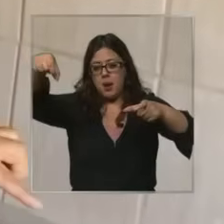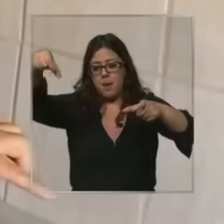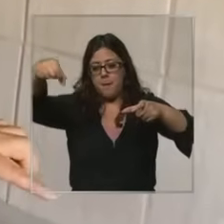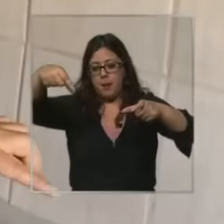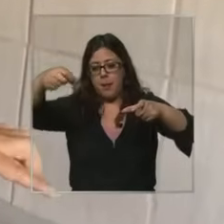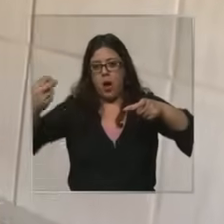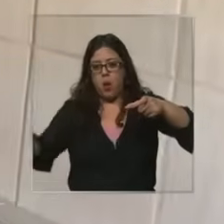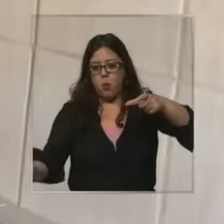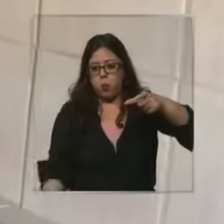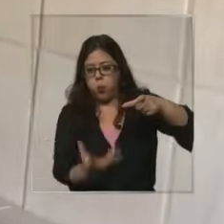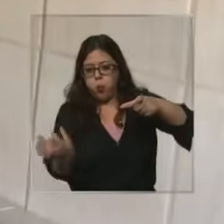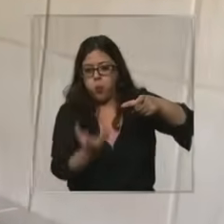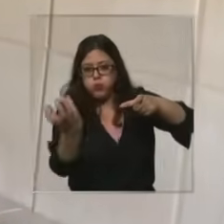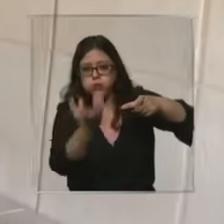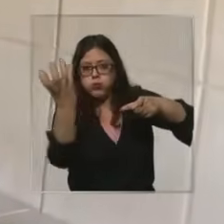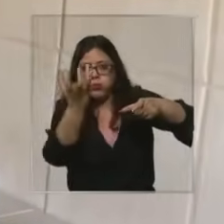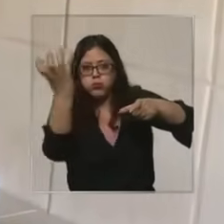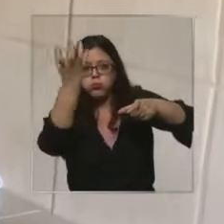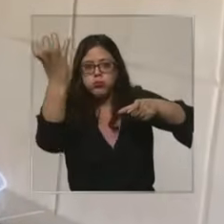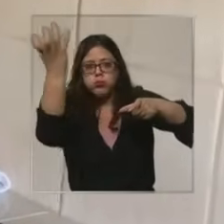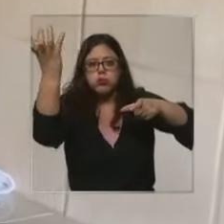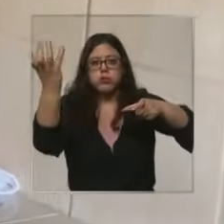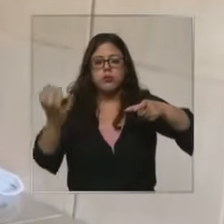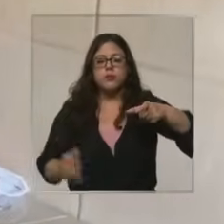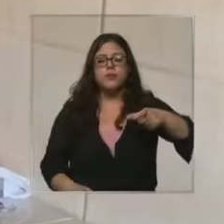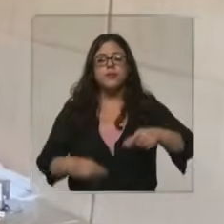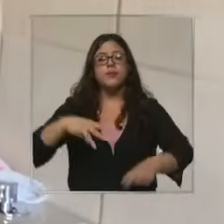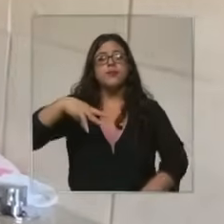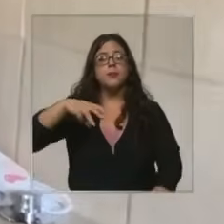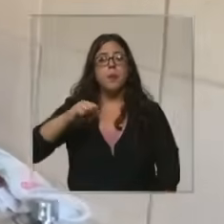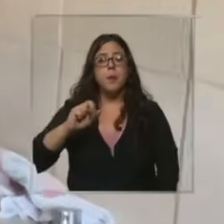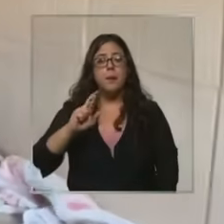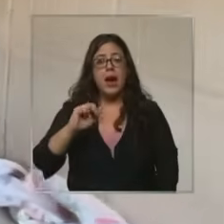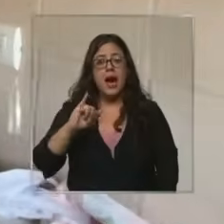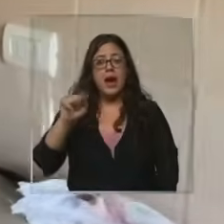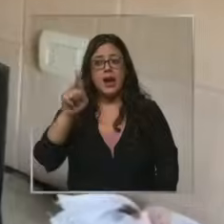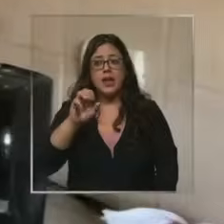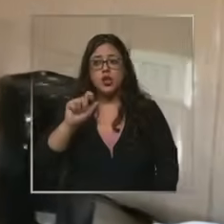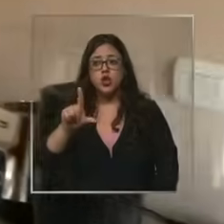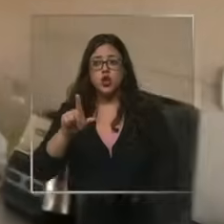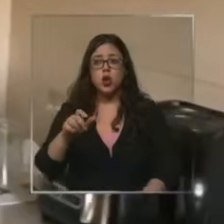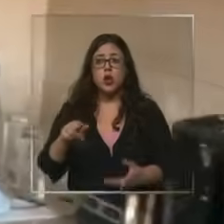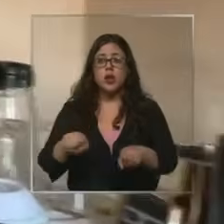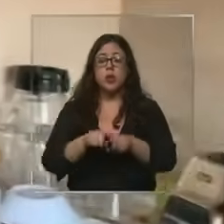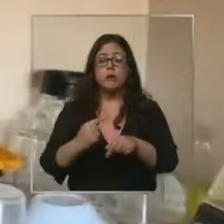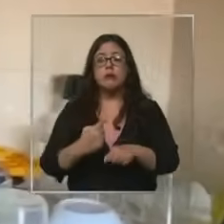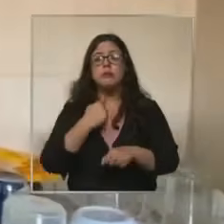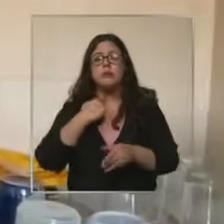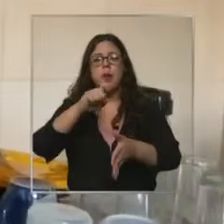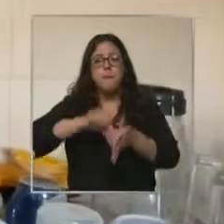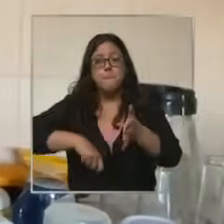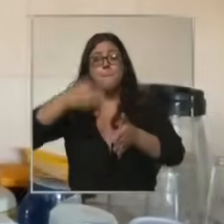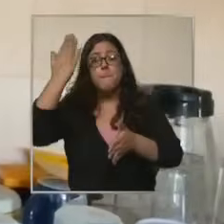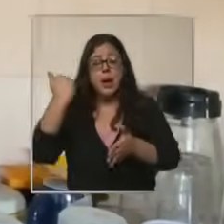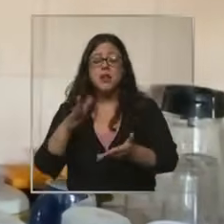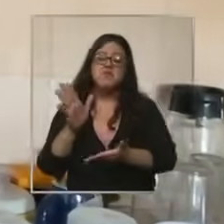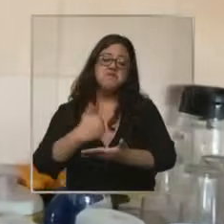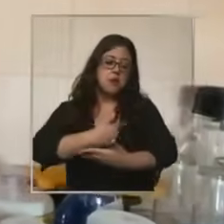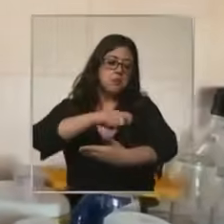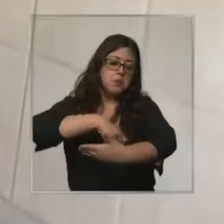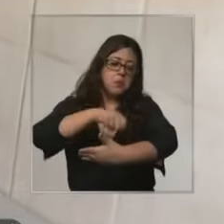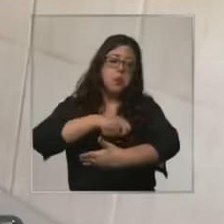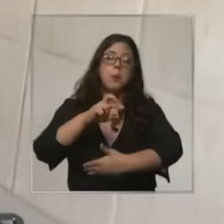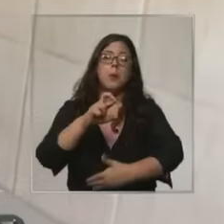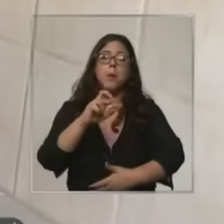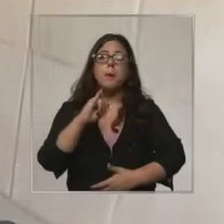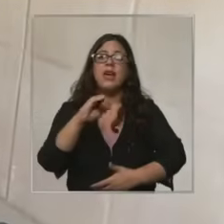con fuego este líquido hace esa inflamación. Marisol Isla relata aún en shock lo que vivió hace unos meses mientras cocinaba